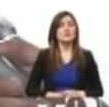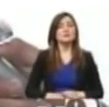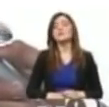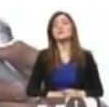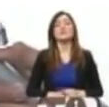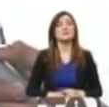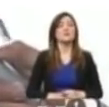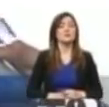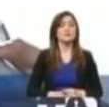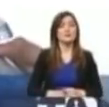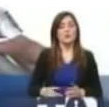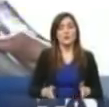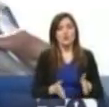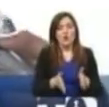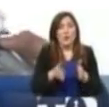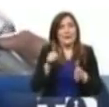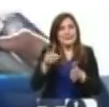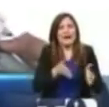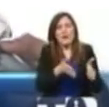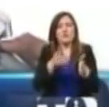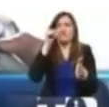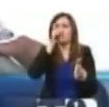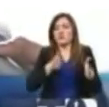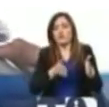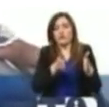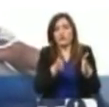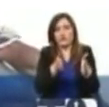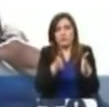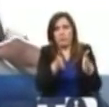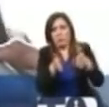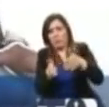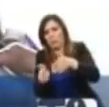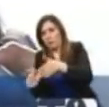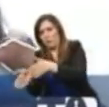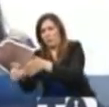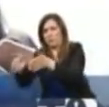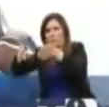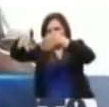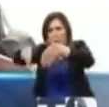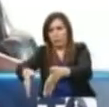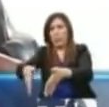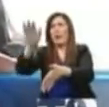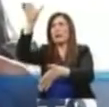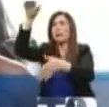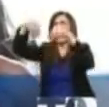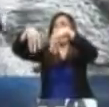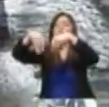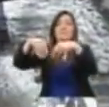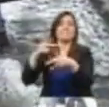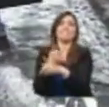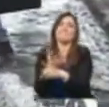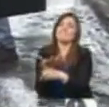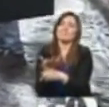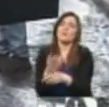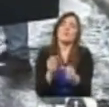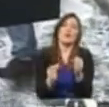es una recta, luego tenemos una curva y una inclinación hacia abajo, es una bajada. Por eso, sumado a esto, las condiciones atmosféricas del momento.